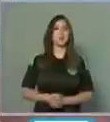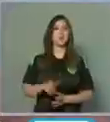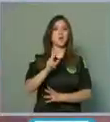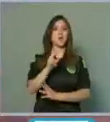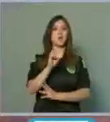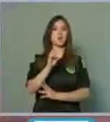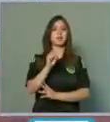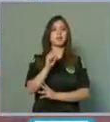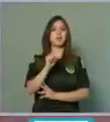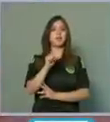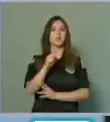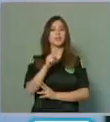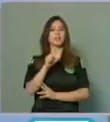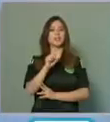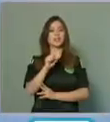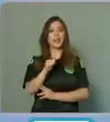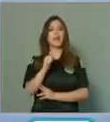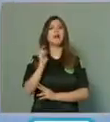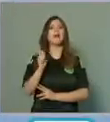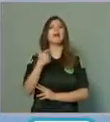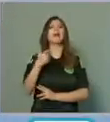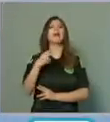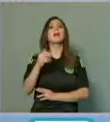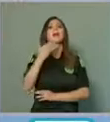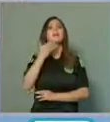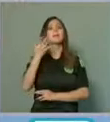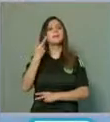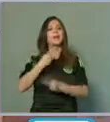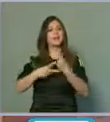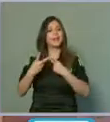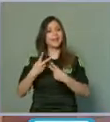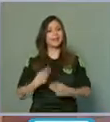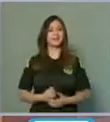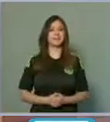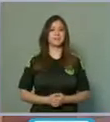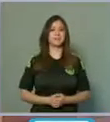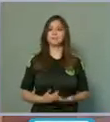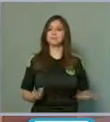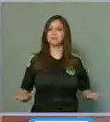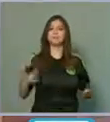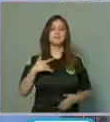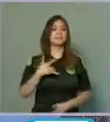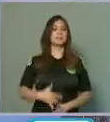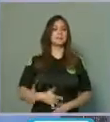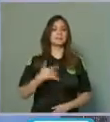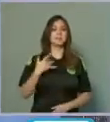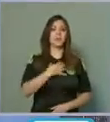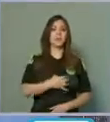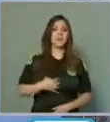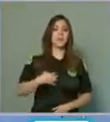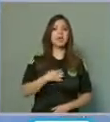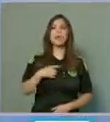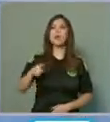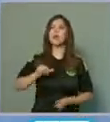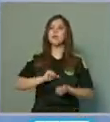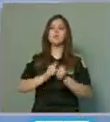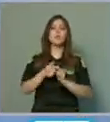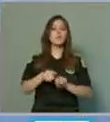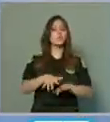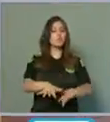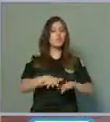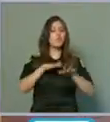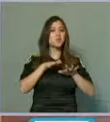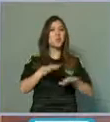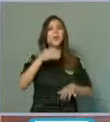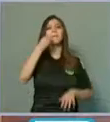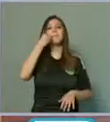Luisa Guerra, bienvenida, buenos días. Muchas gracias, ¿cómo están? Pues bien contentas, porque siempre nos deja Cintia muy emocionadas y muy prendidas